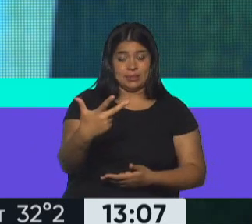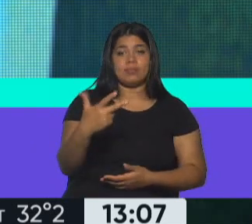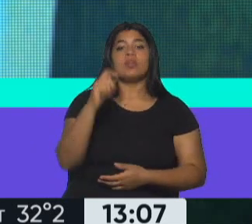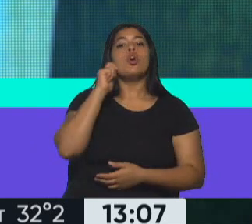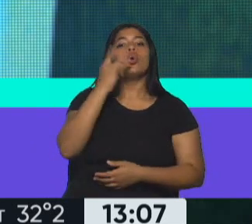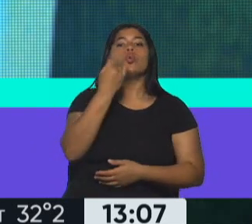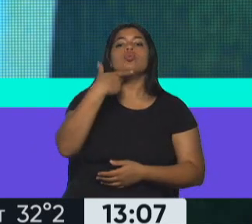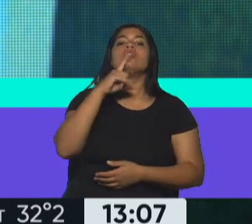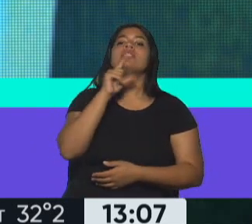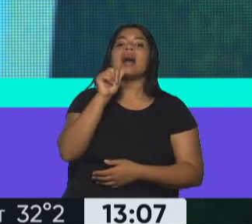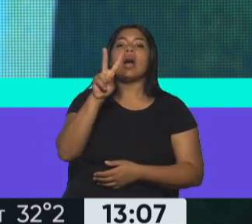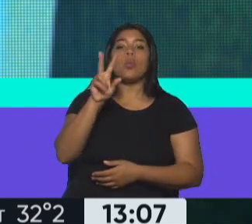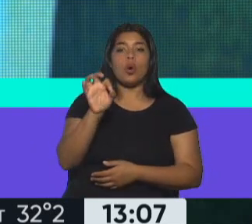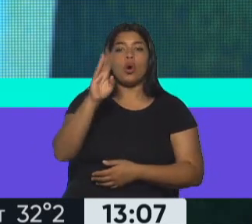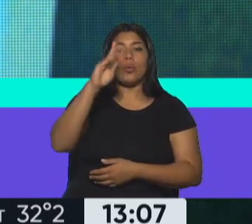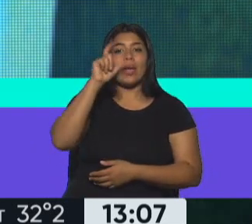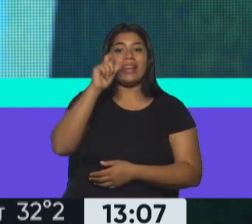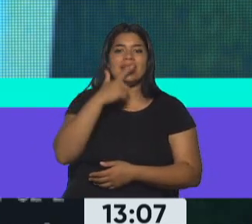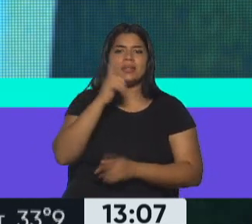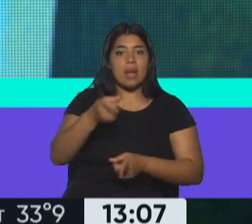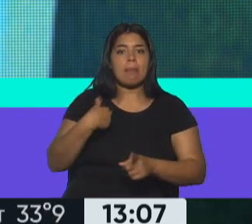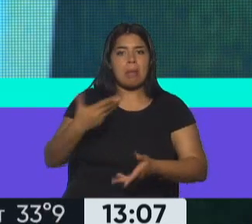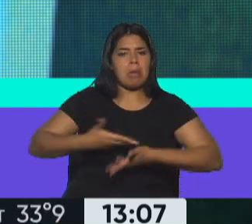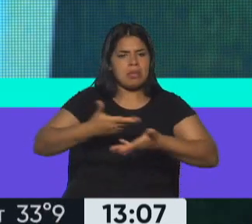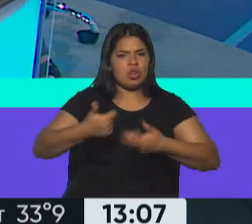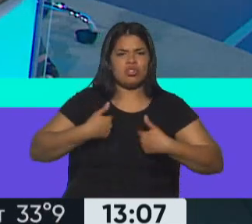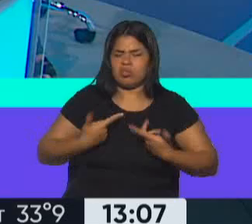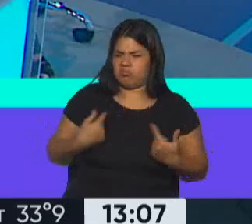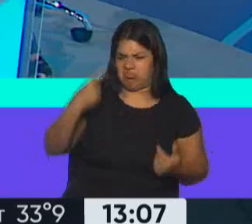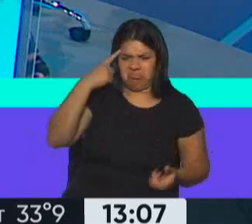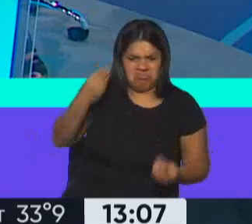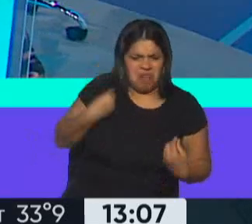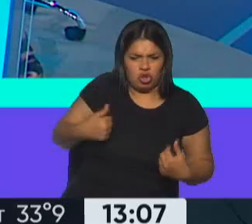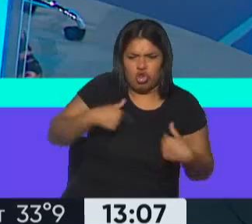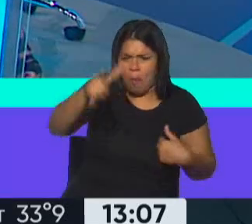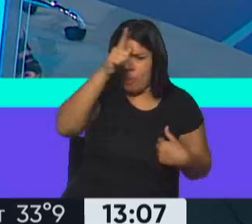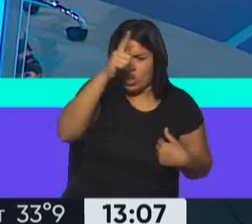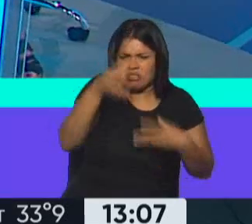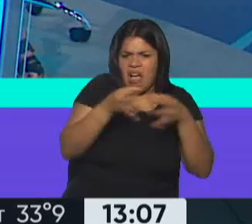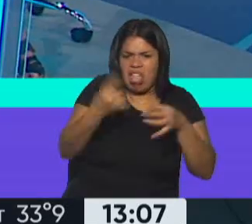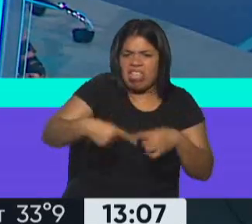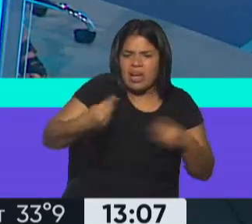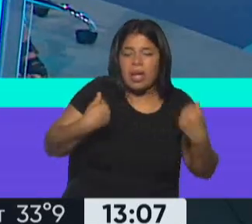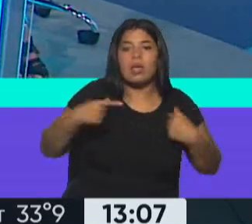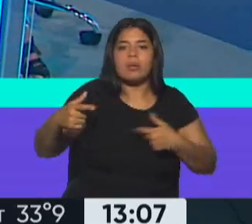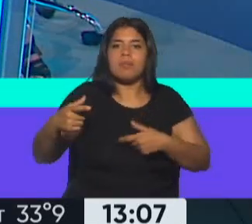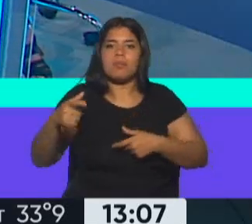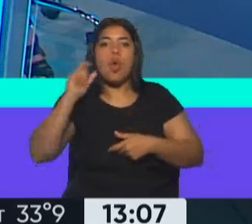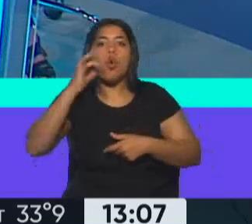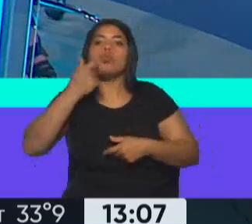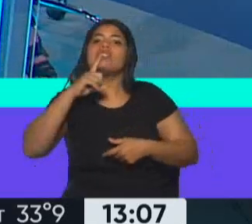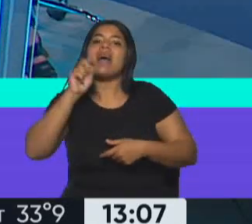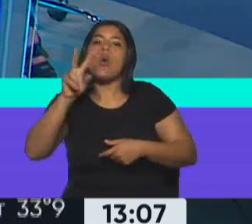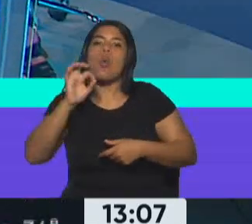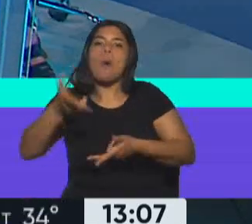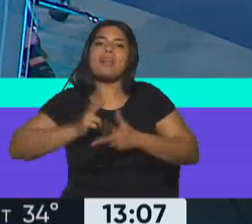que también me parecía yo dije que les puedo decir un policía y él me decía yo confío en vos y dije